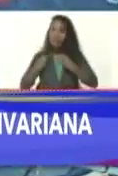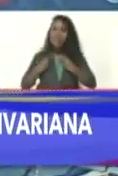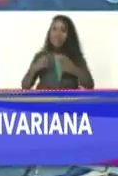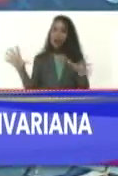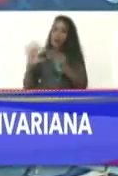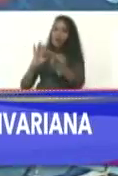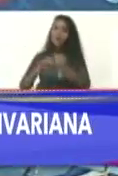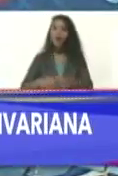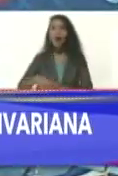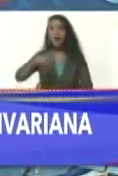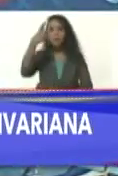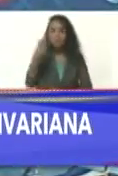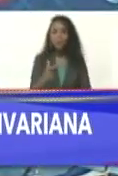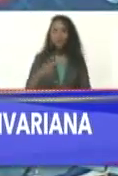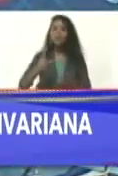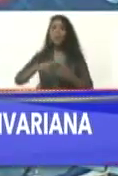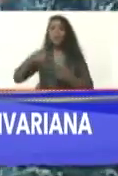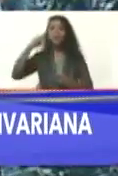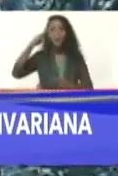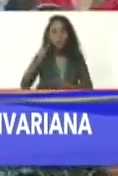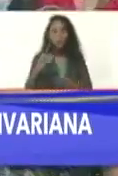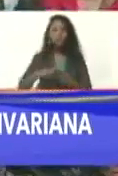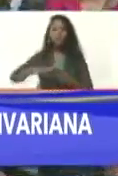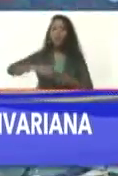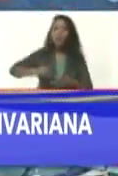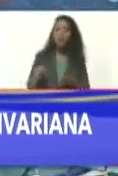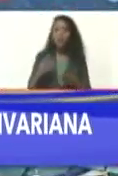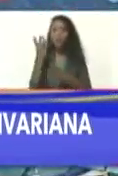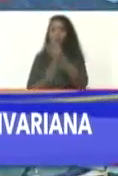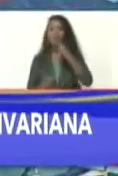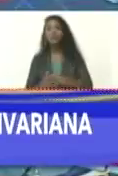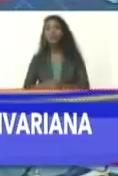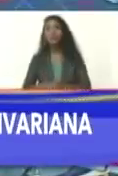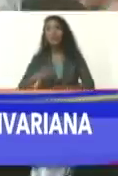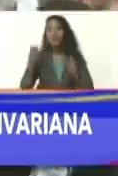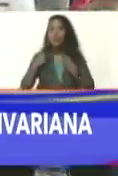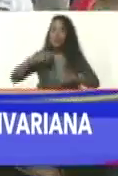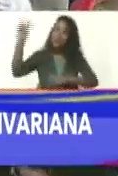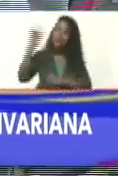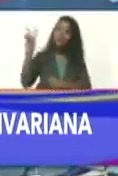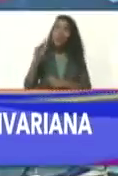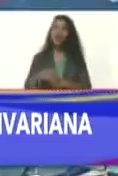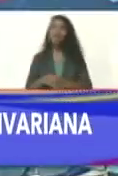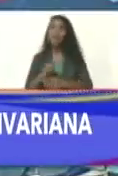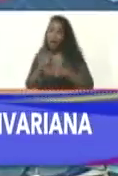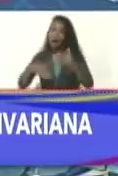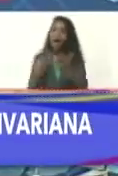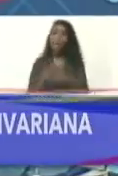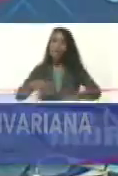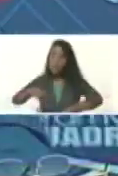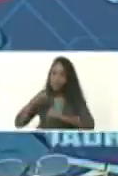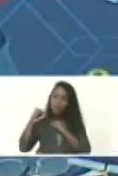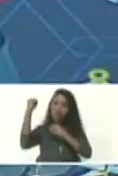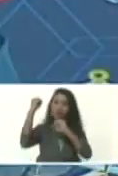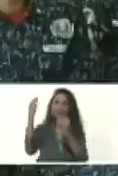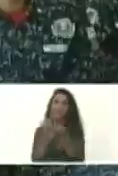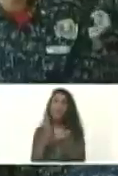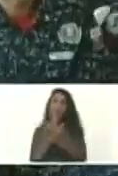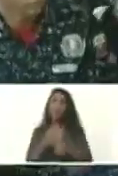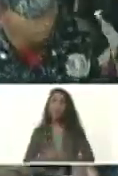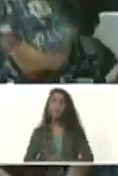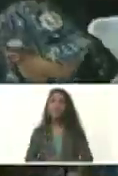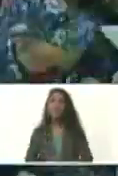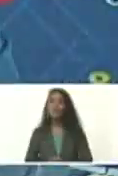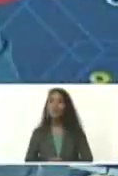Unión Cívica Militar Policial! ¡Que viva Venezuela! ¡Hasta la victoria siempre!